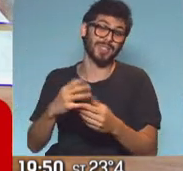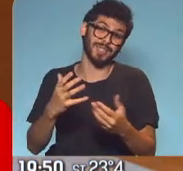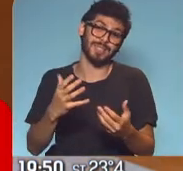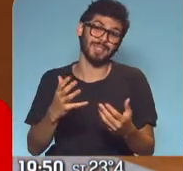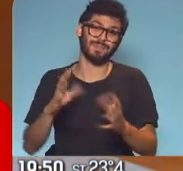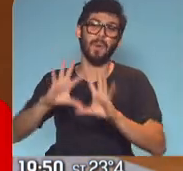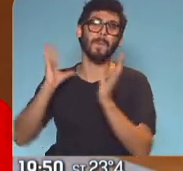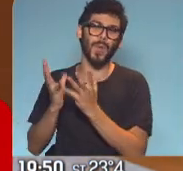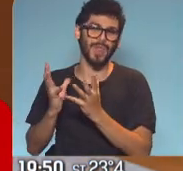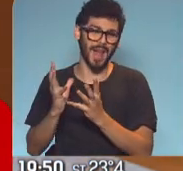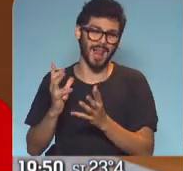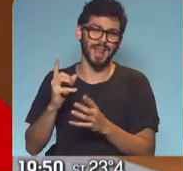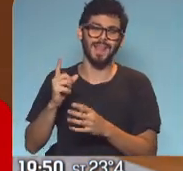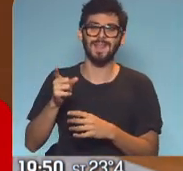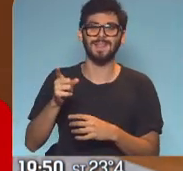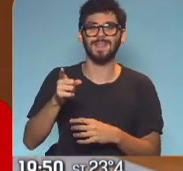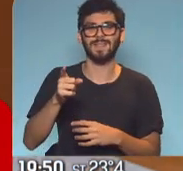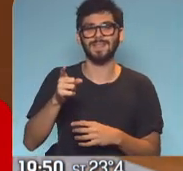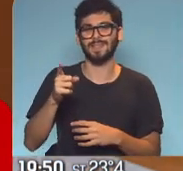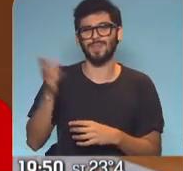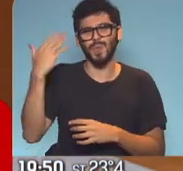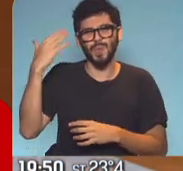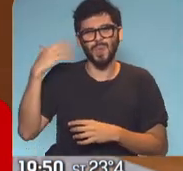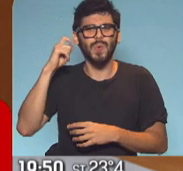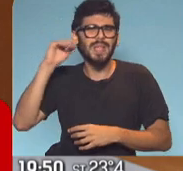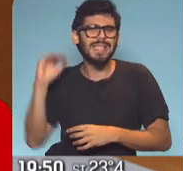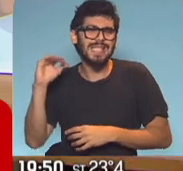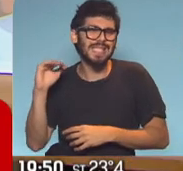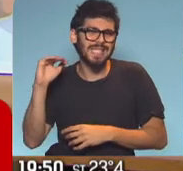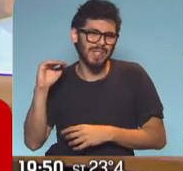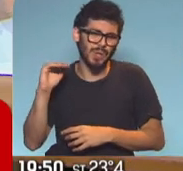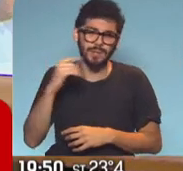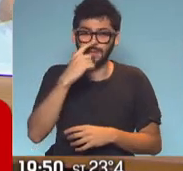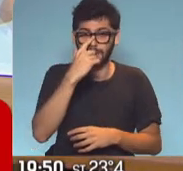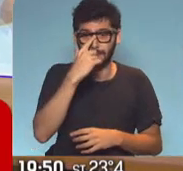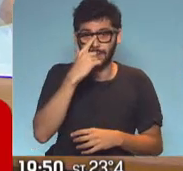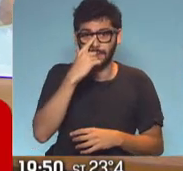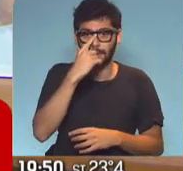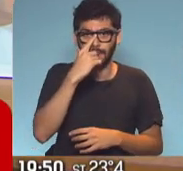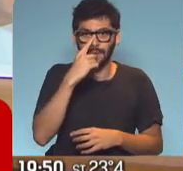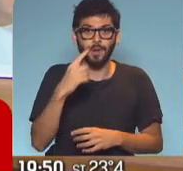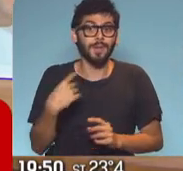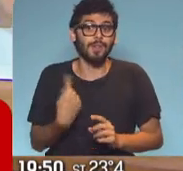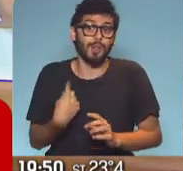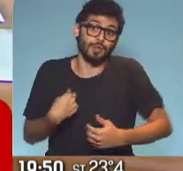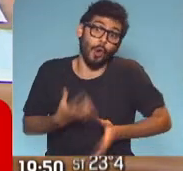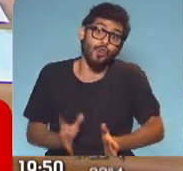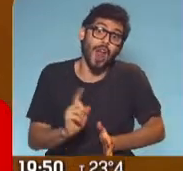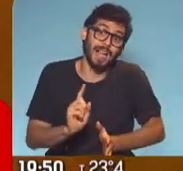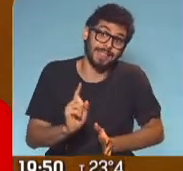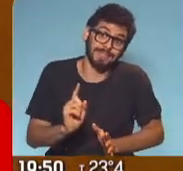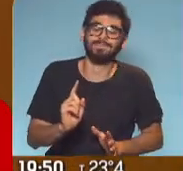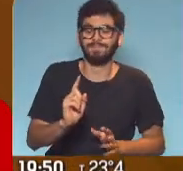mundial. En 79, juvenil. Que éramos chiquitos en este caso. Otros estábamos en los planes recién, otro, Pablo. Otros estaban en los